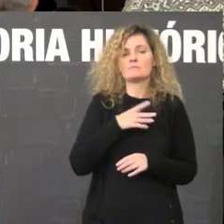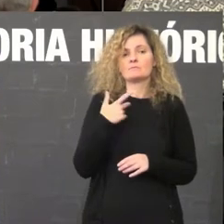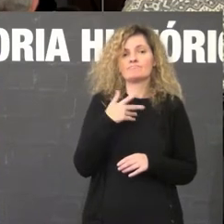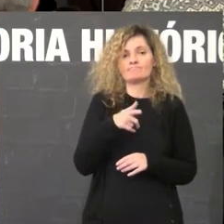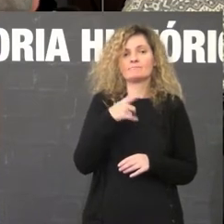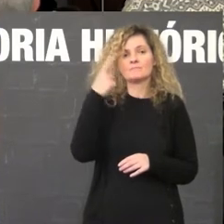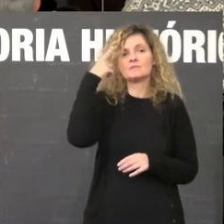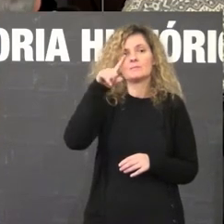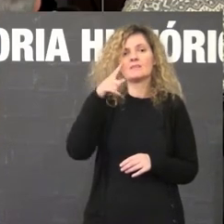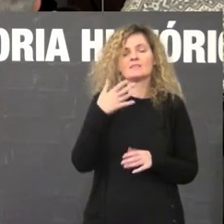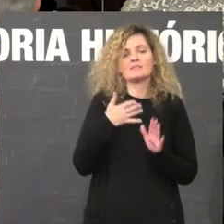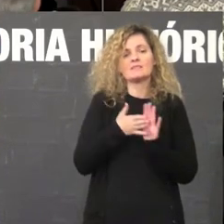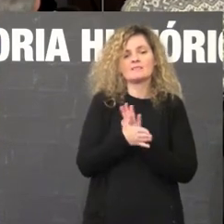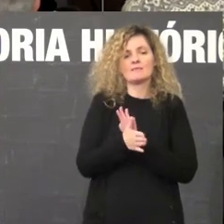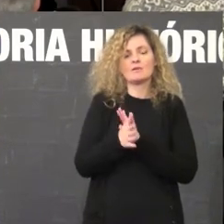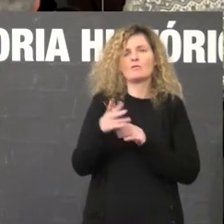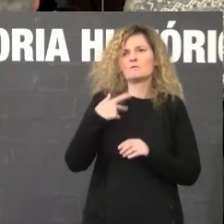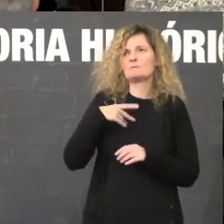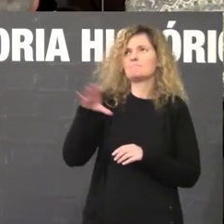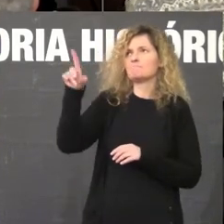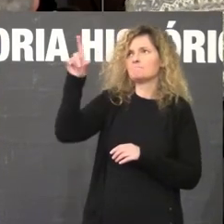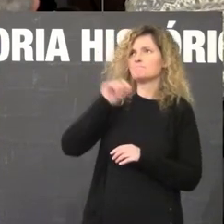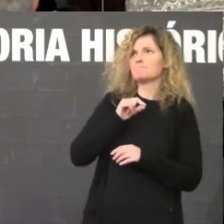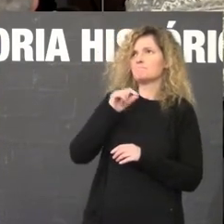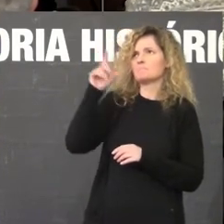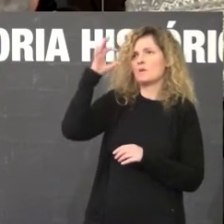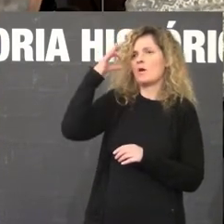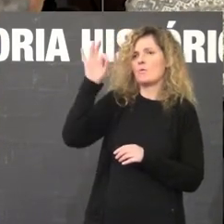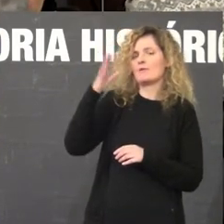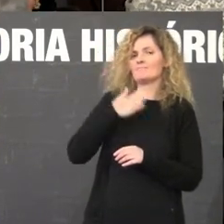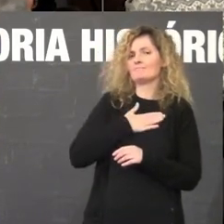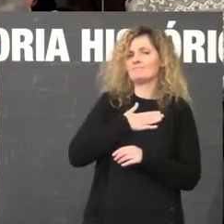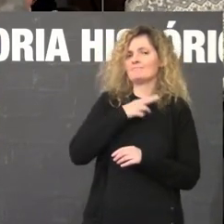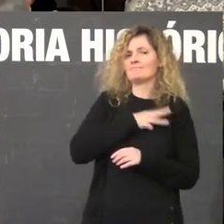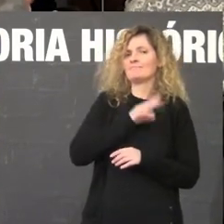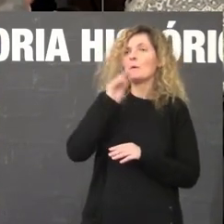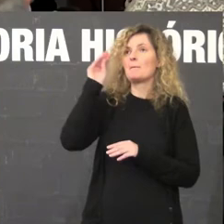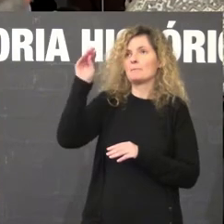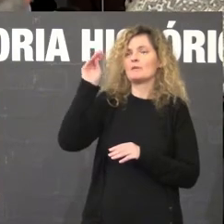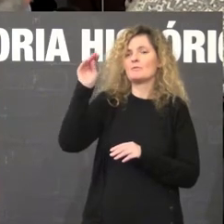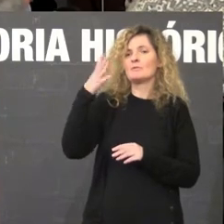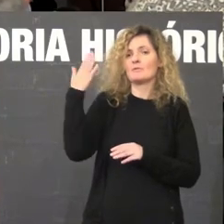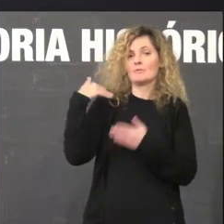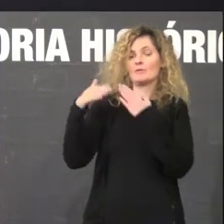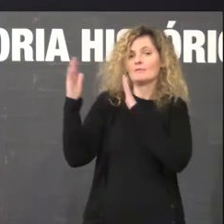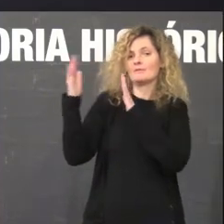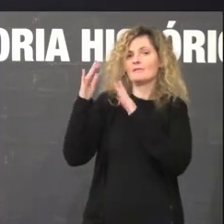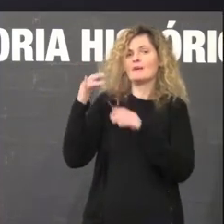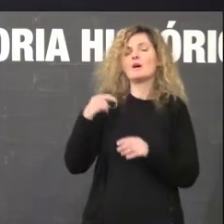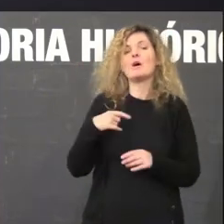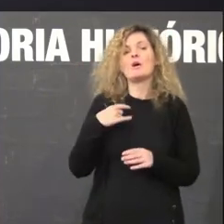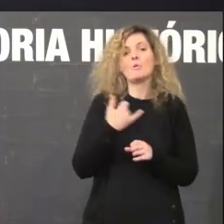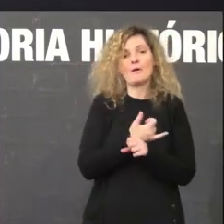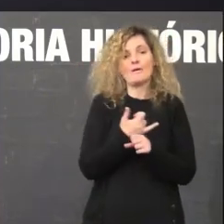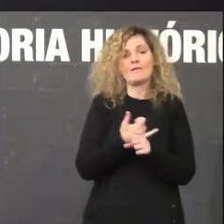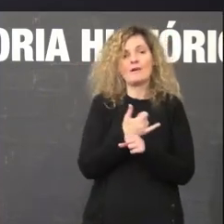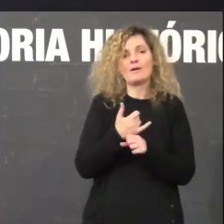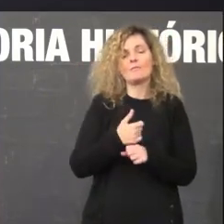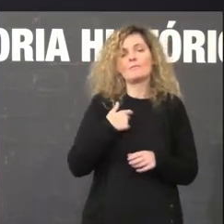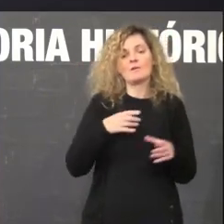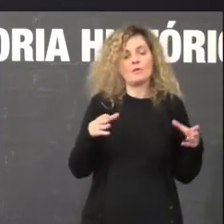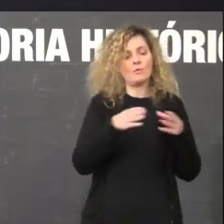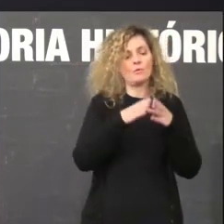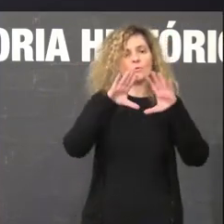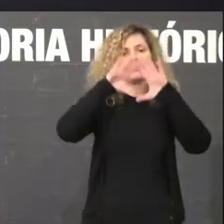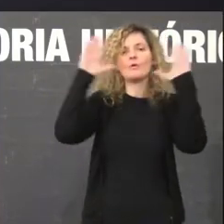significaba. Por lo tanto, deduje que mi abuelo debía de ser masón. Pregunté a los masones entonces de Nueva York, en la logia